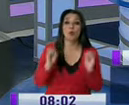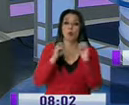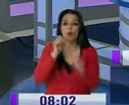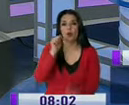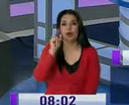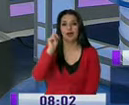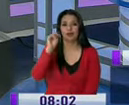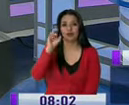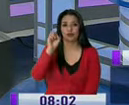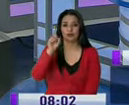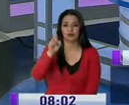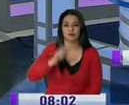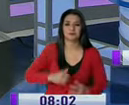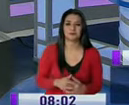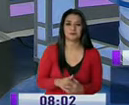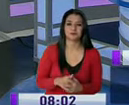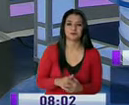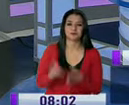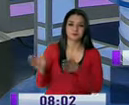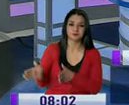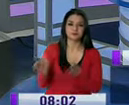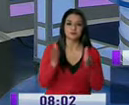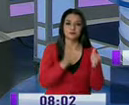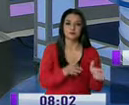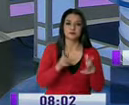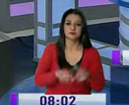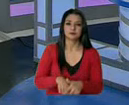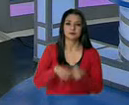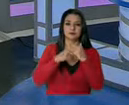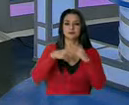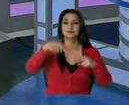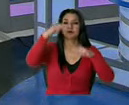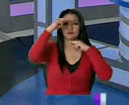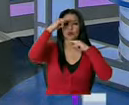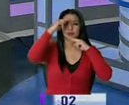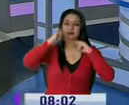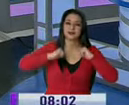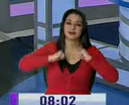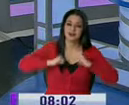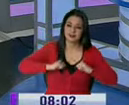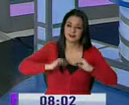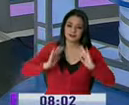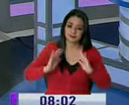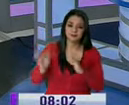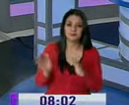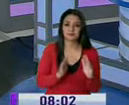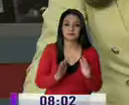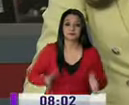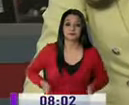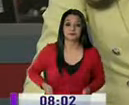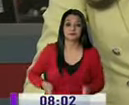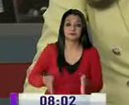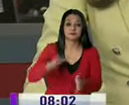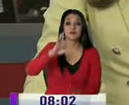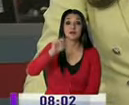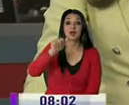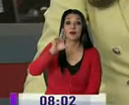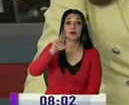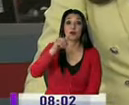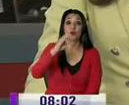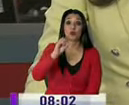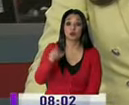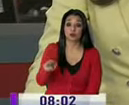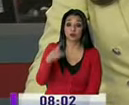bueno, con esta información vamos a empezar con noticias lamentables, ¿no? Pero hay que contarlas. Les contamos que en la vía Tabacundo Cajas, un cuerpo de